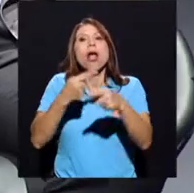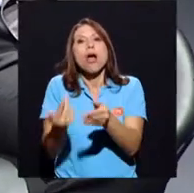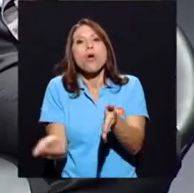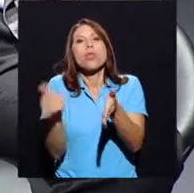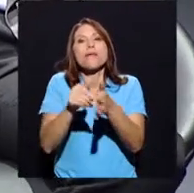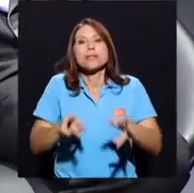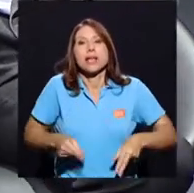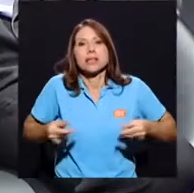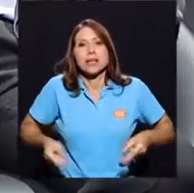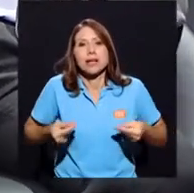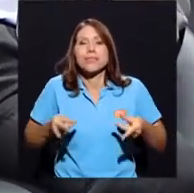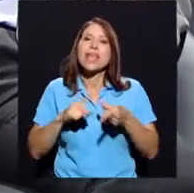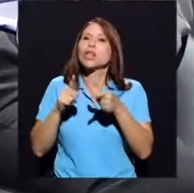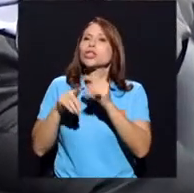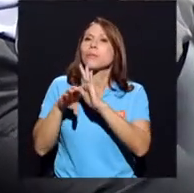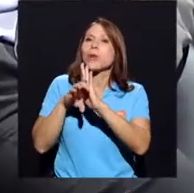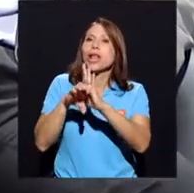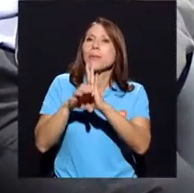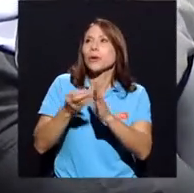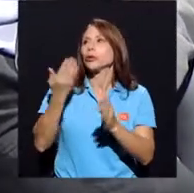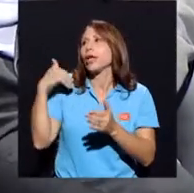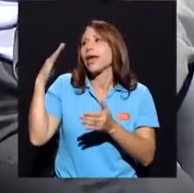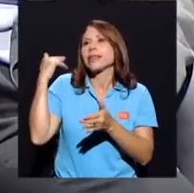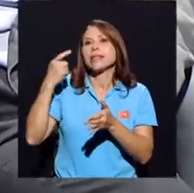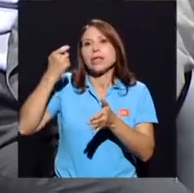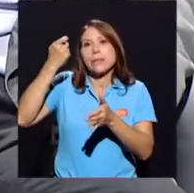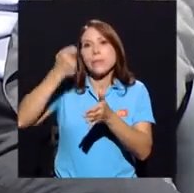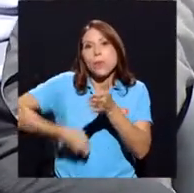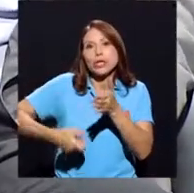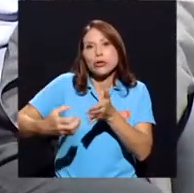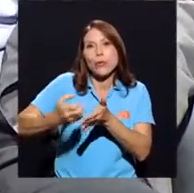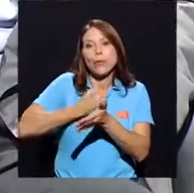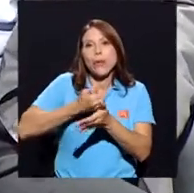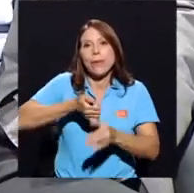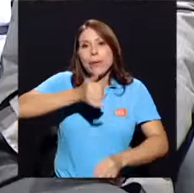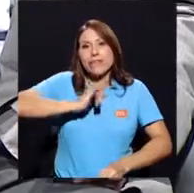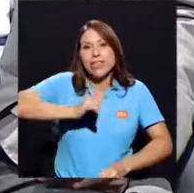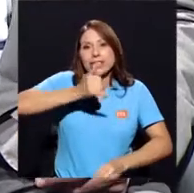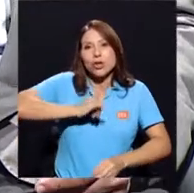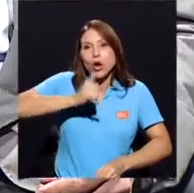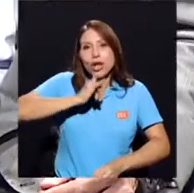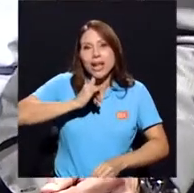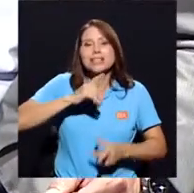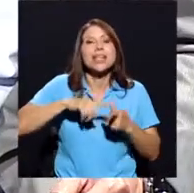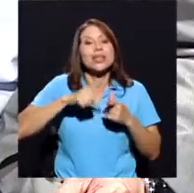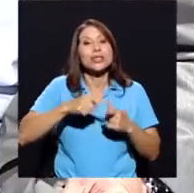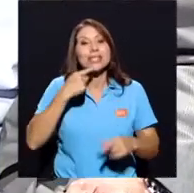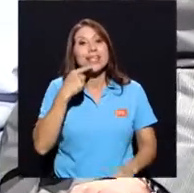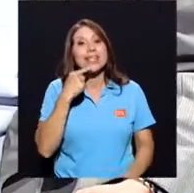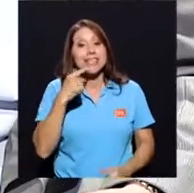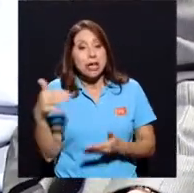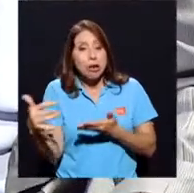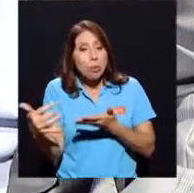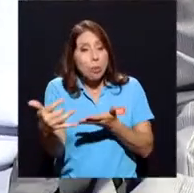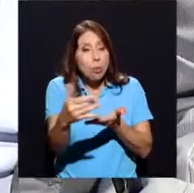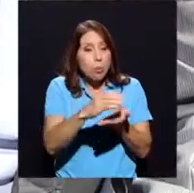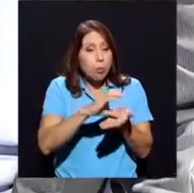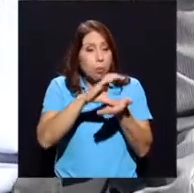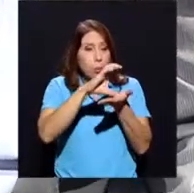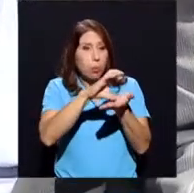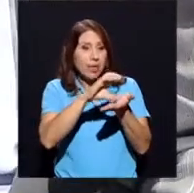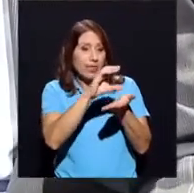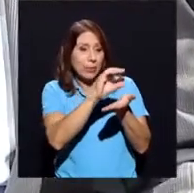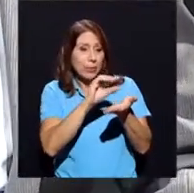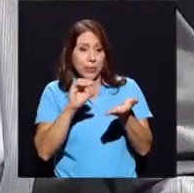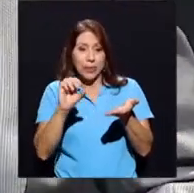este impuesto a las bebidas alcohólicas se dice que el 30 por ciento de la recaudación del impuesto a bebidas alcohol